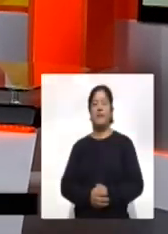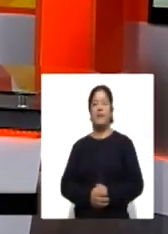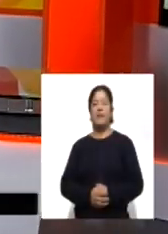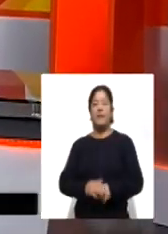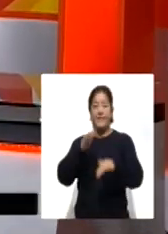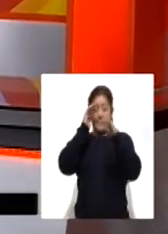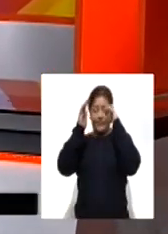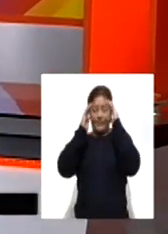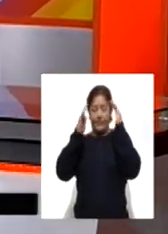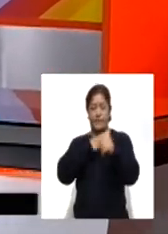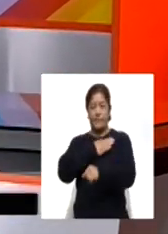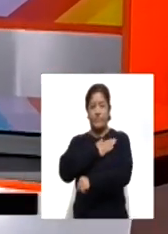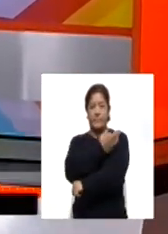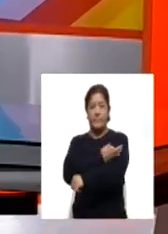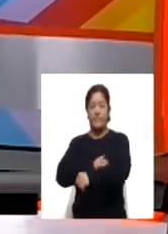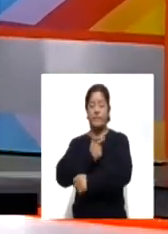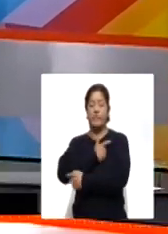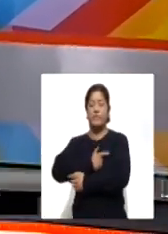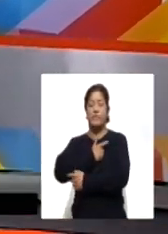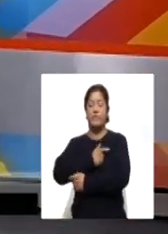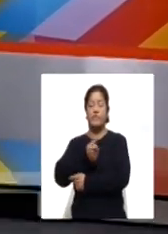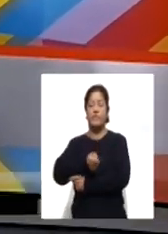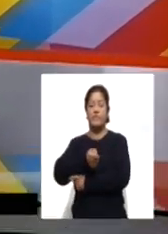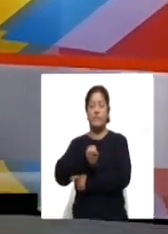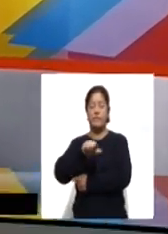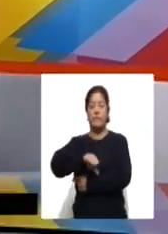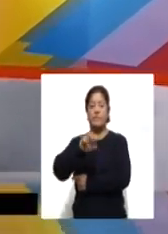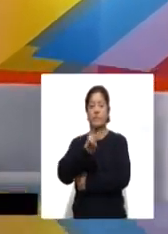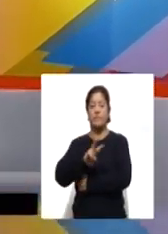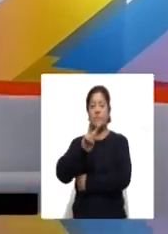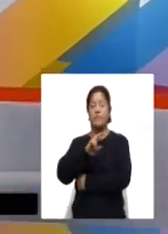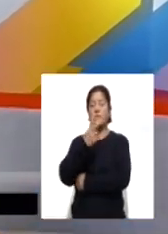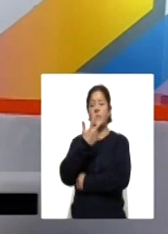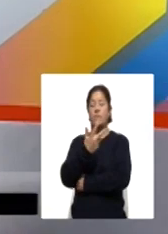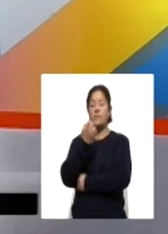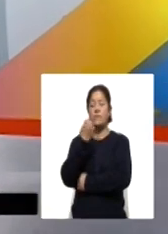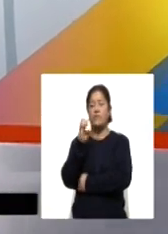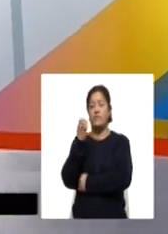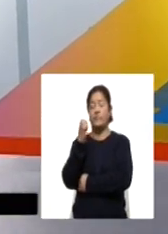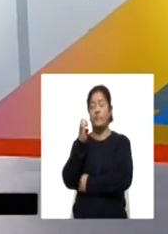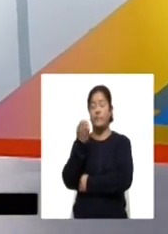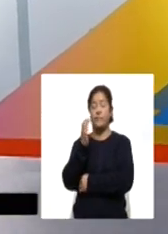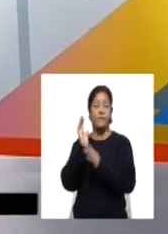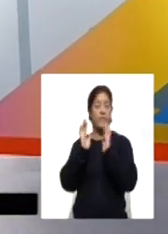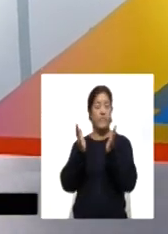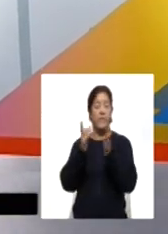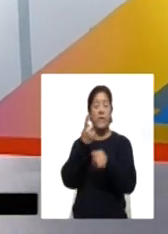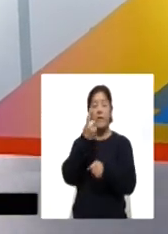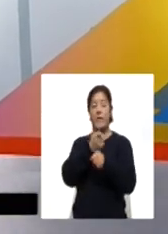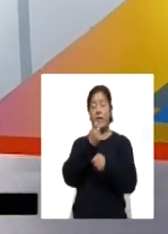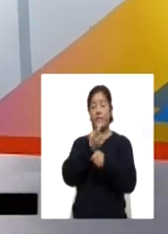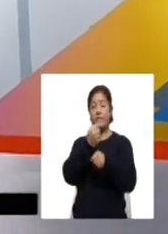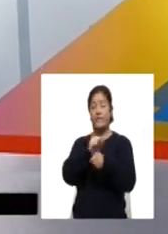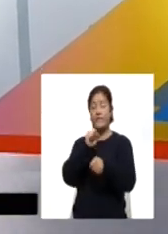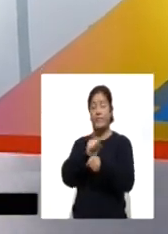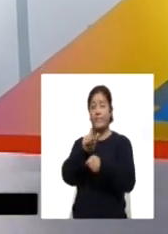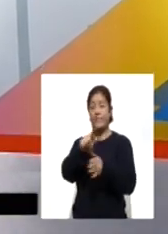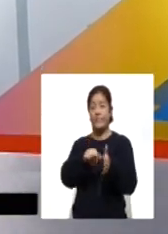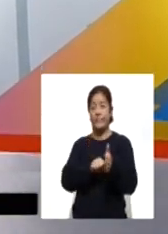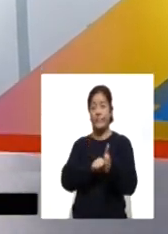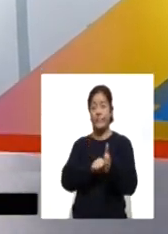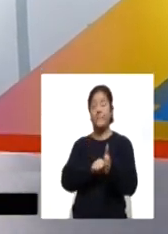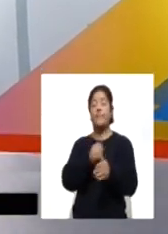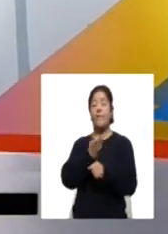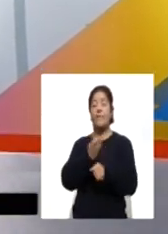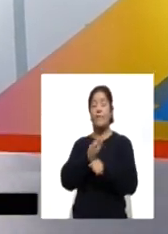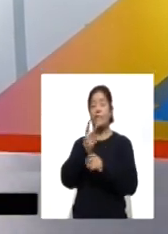¿Qué tal? Muy buenas tardes, me da muchísimo gusto saludarle en este viernes 8 de enero. Ya se nos va la primer semana del mes de este